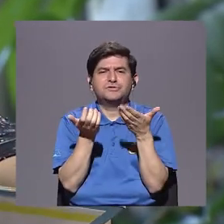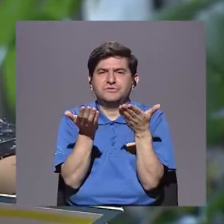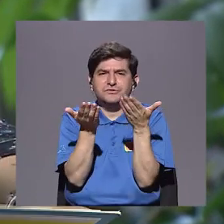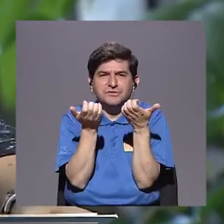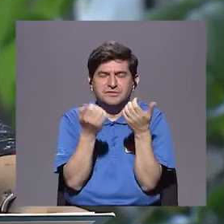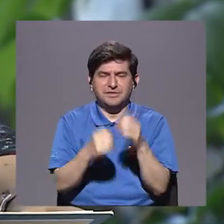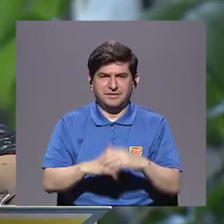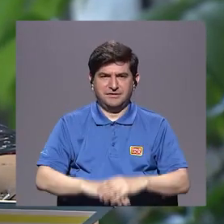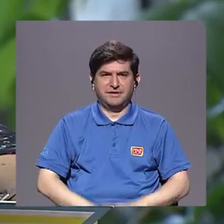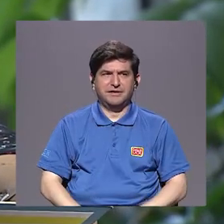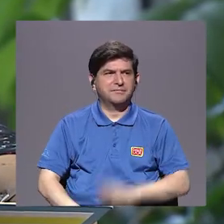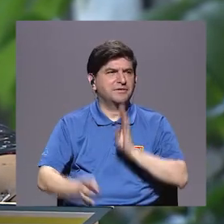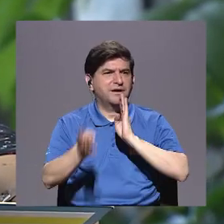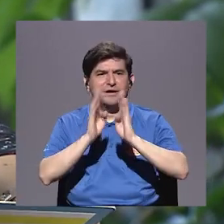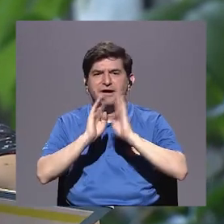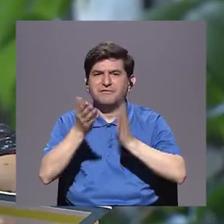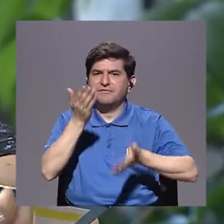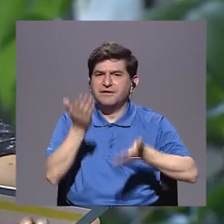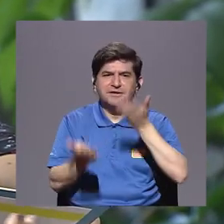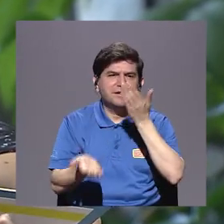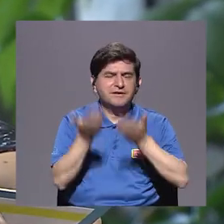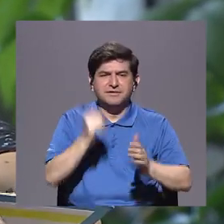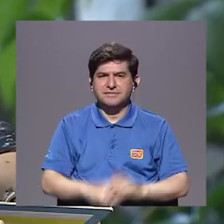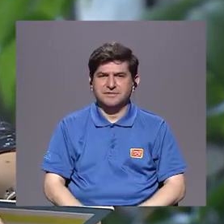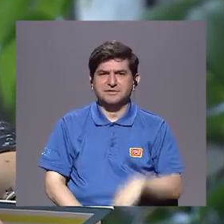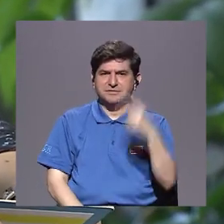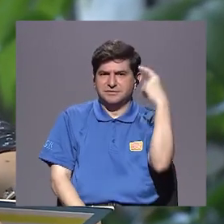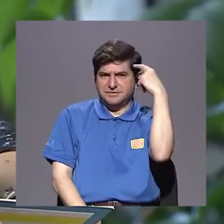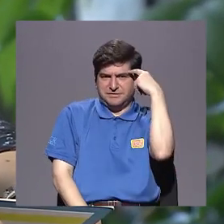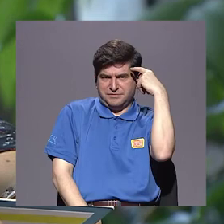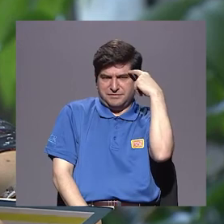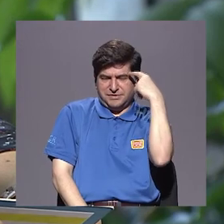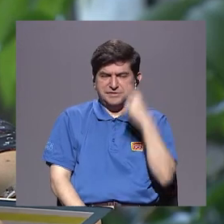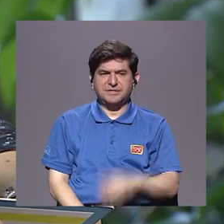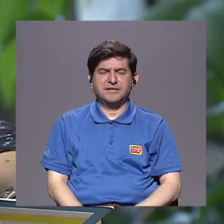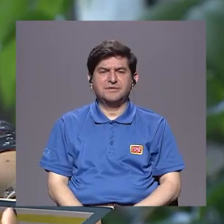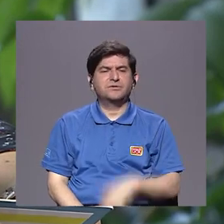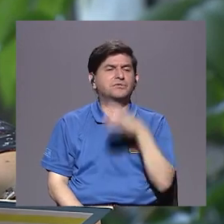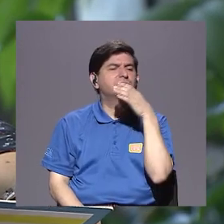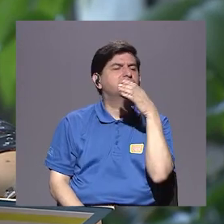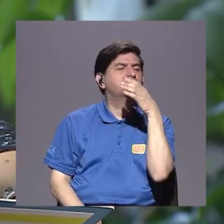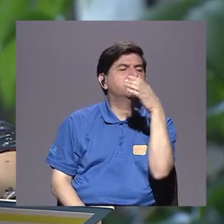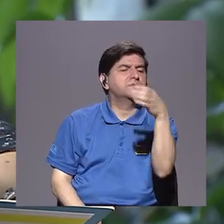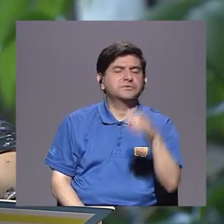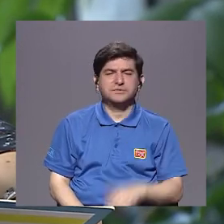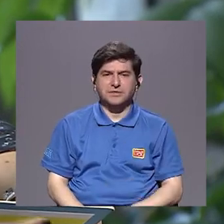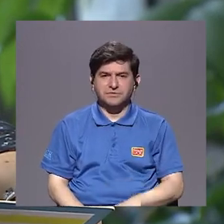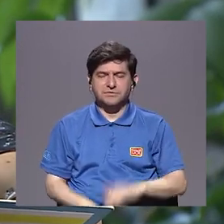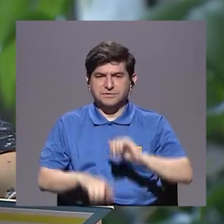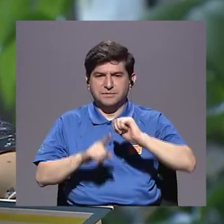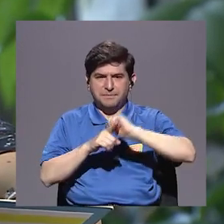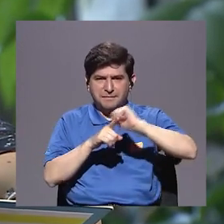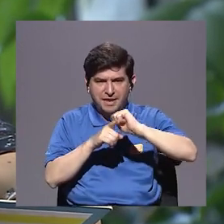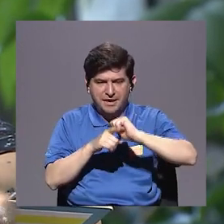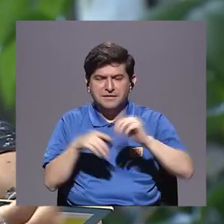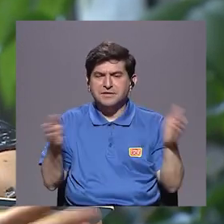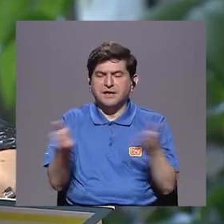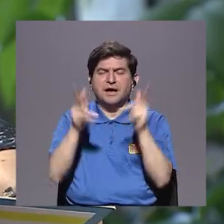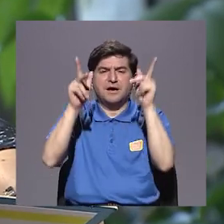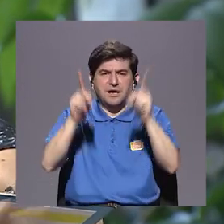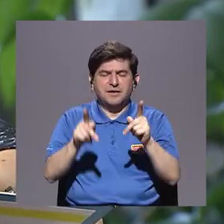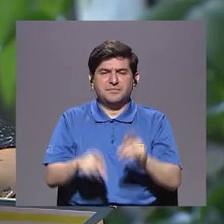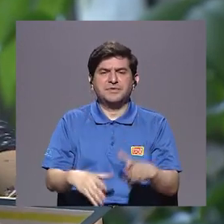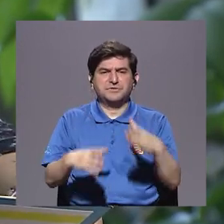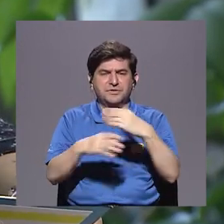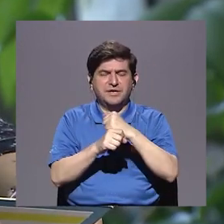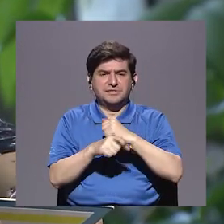quisiera que conversáramos un poquito a nivel de recomendaciones para la práctica, incentivar